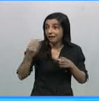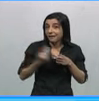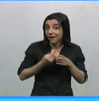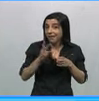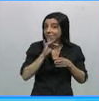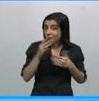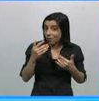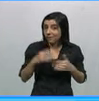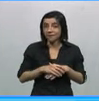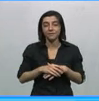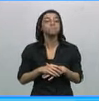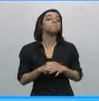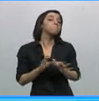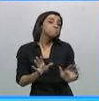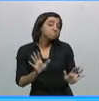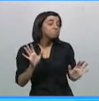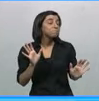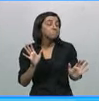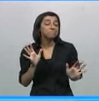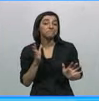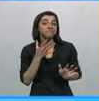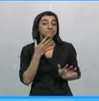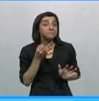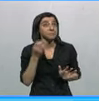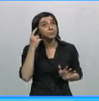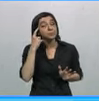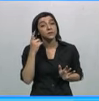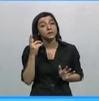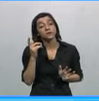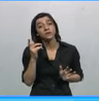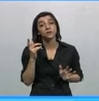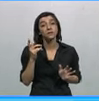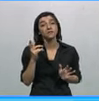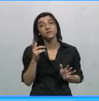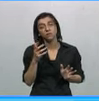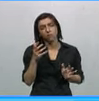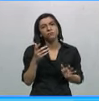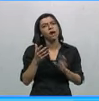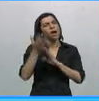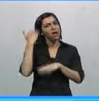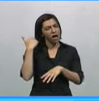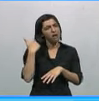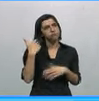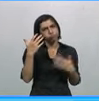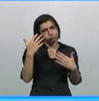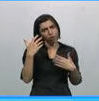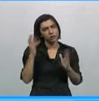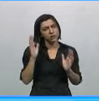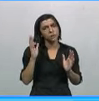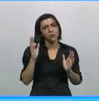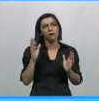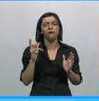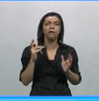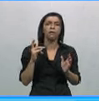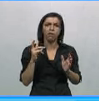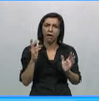Bueno, es un desafío profesional que si bien me tuve las oportunidades, pero no... Estábamos